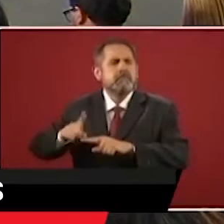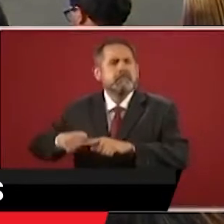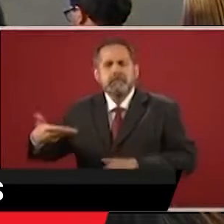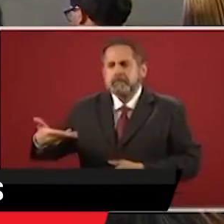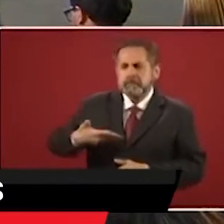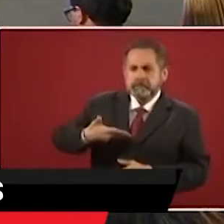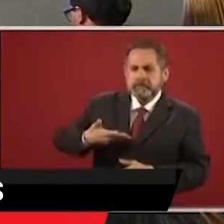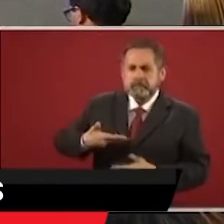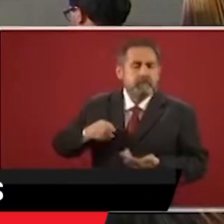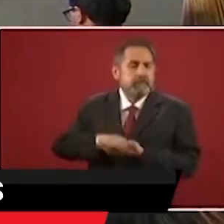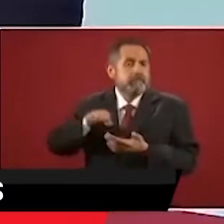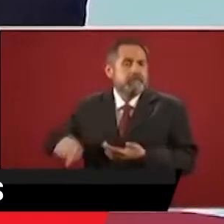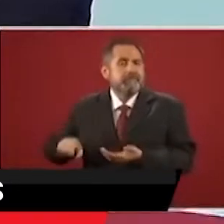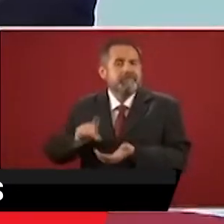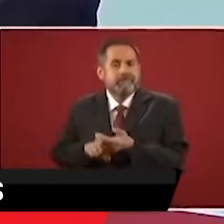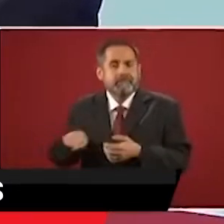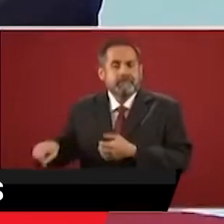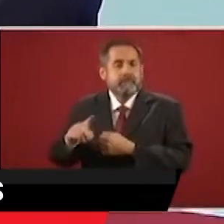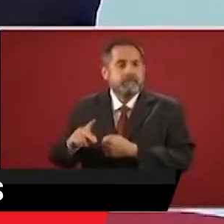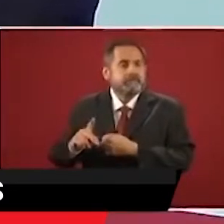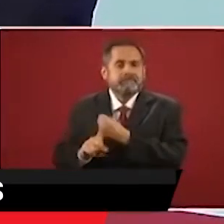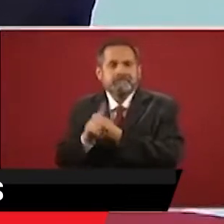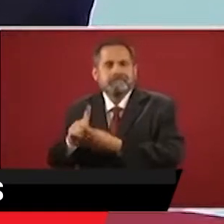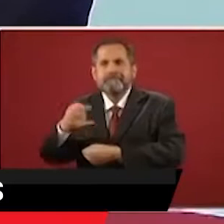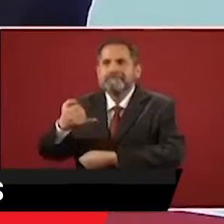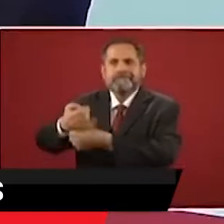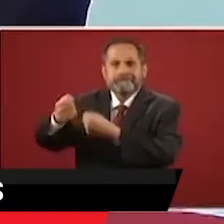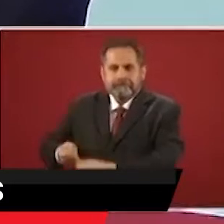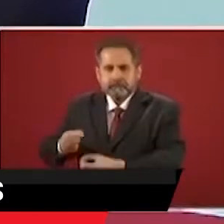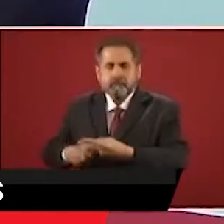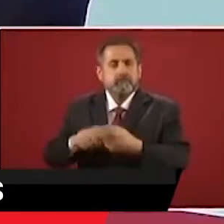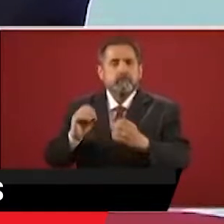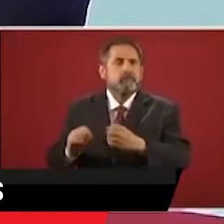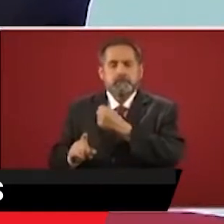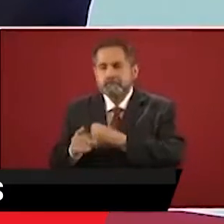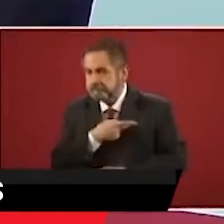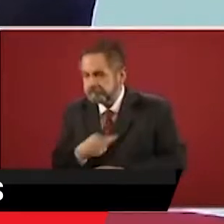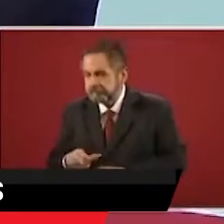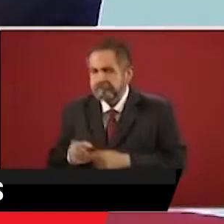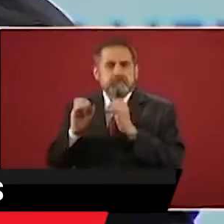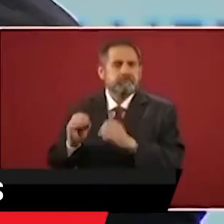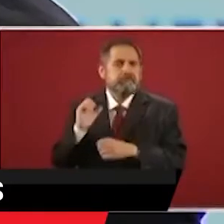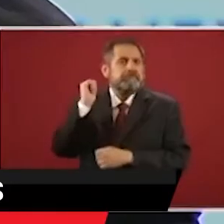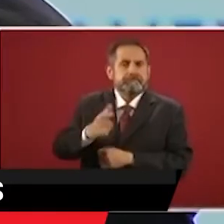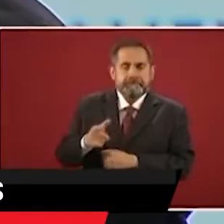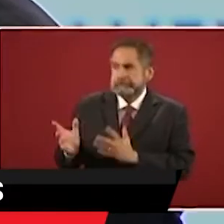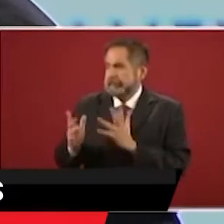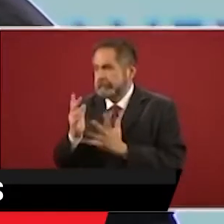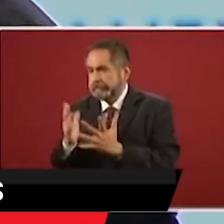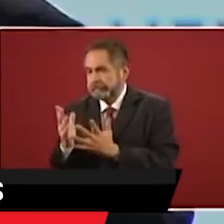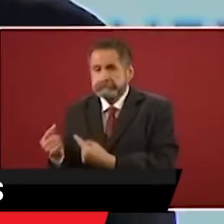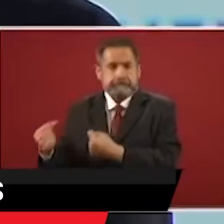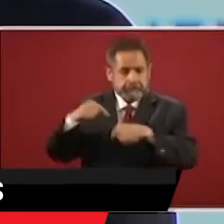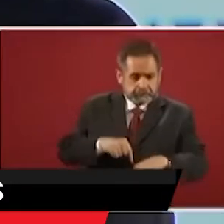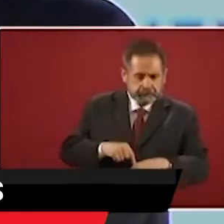migrantes centroamericanos en la frontera entre México y Estados Unidos. Detalló que se trata de una reducción de hasta 74%